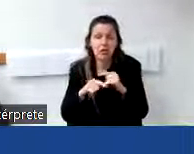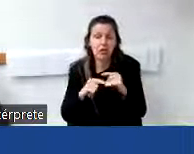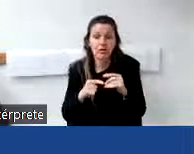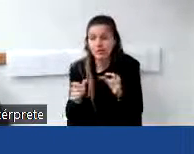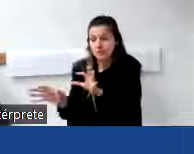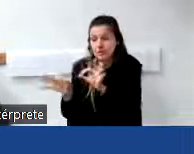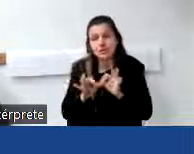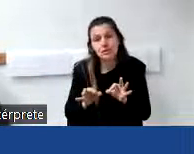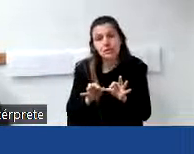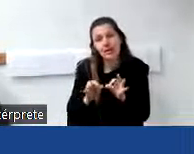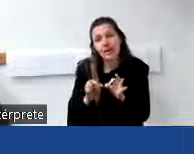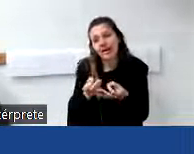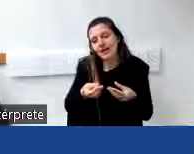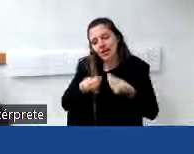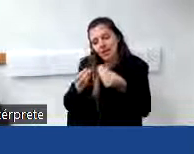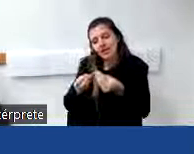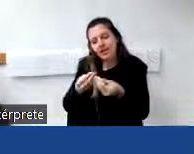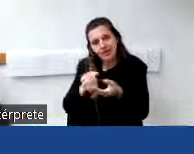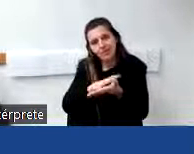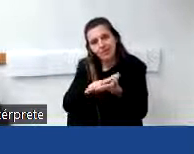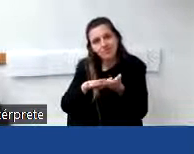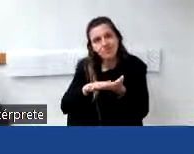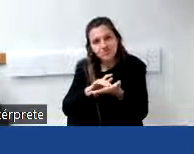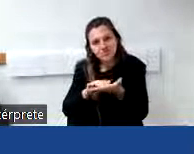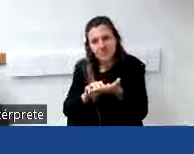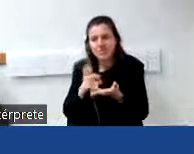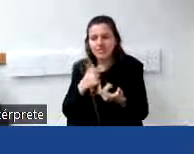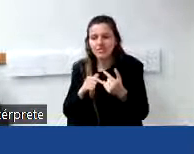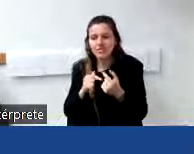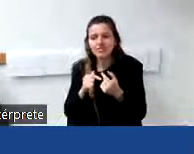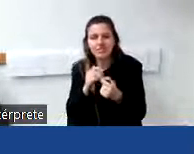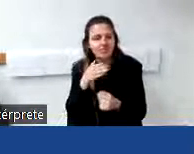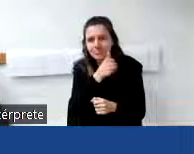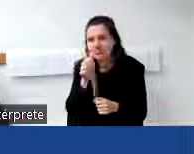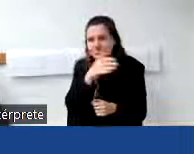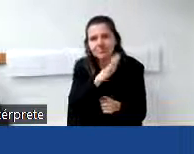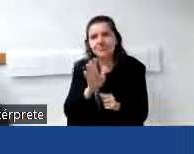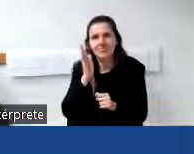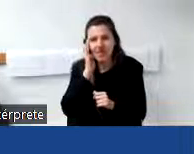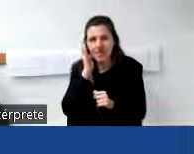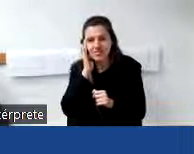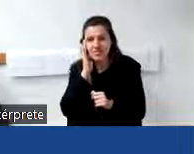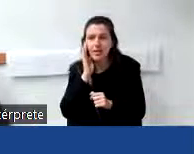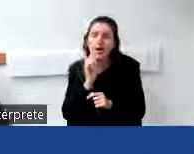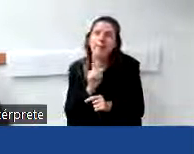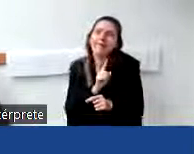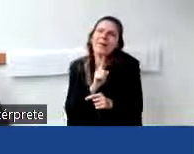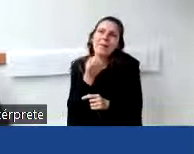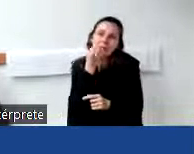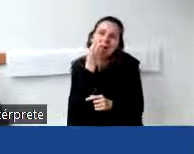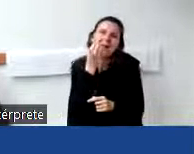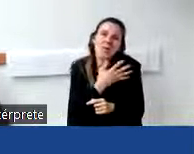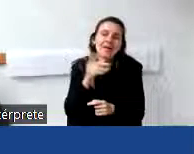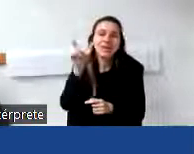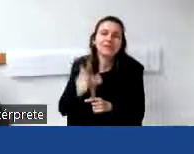puede tocar ese plano y puede orientarse de manera adecuada, y eso evita que la persona tenga que estar todo el tiempo